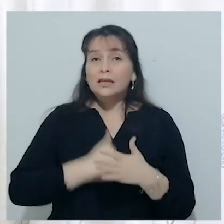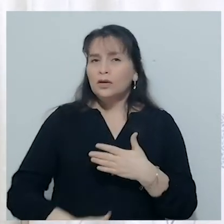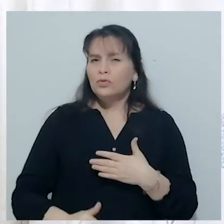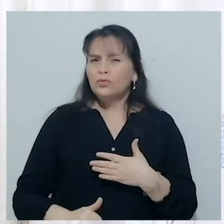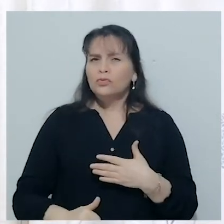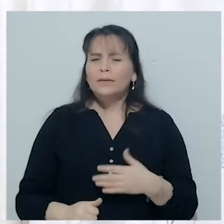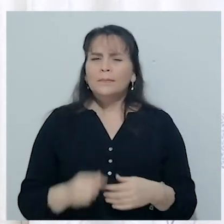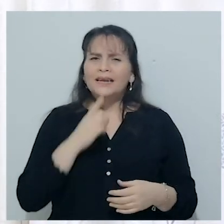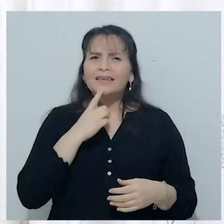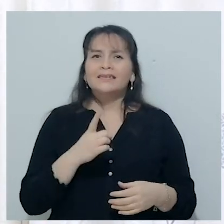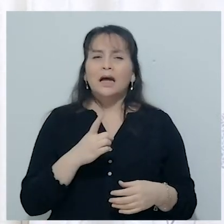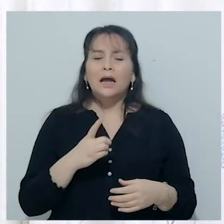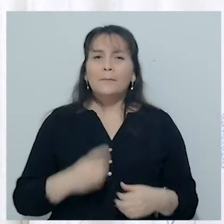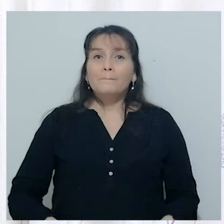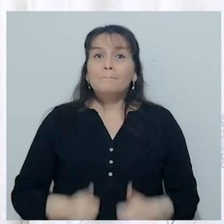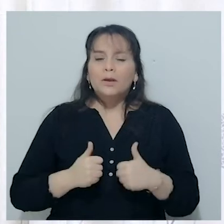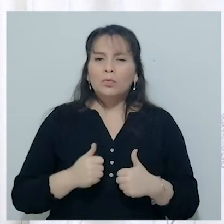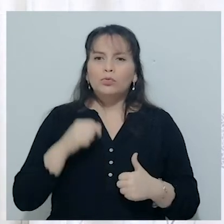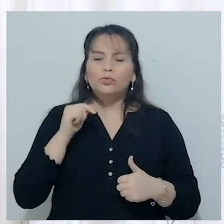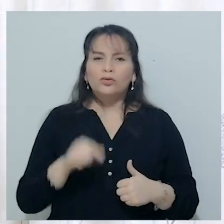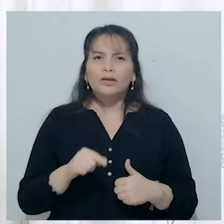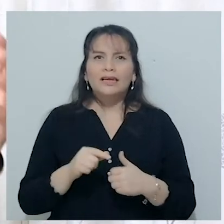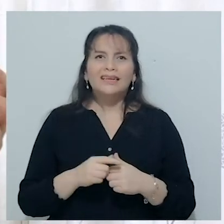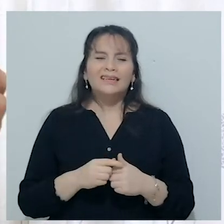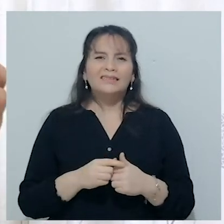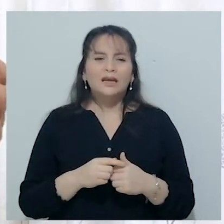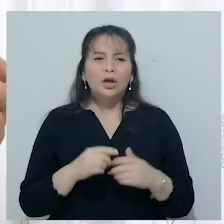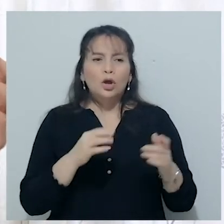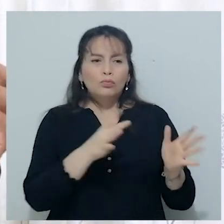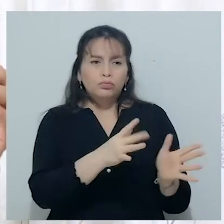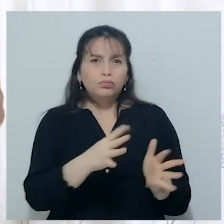la que nuestros hijos van a sobrevivir ante la corriente